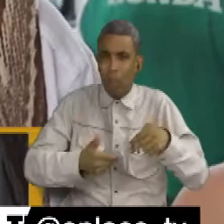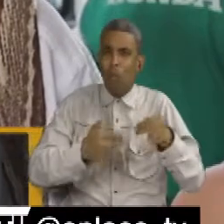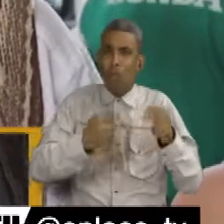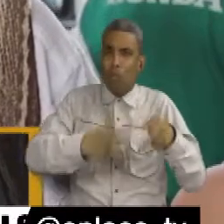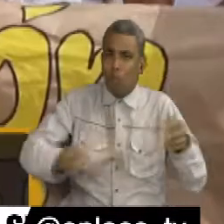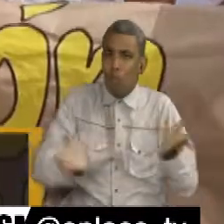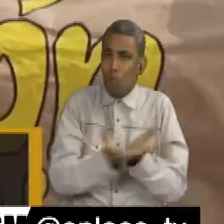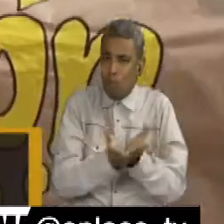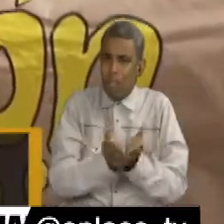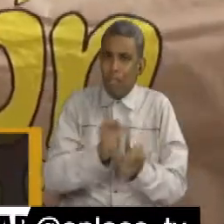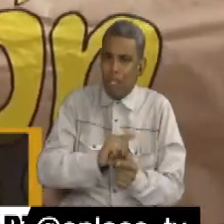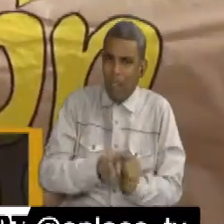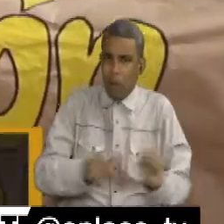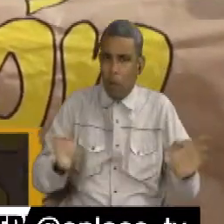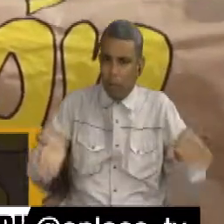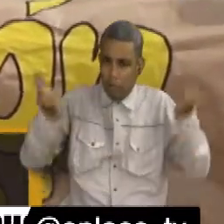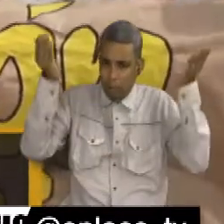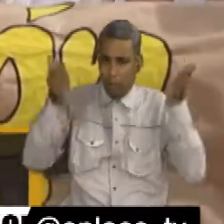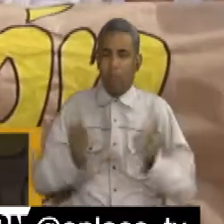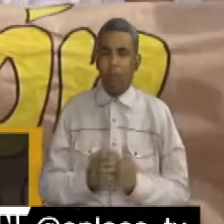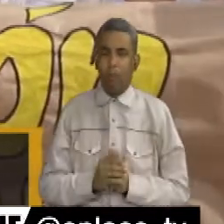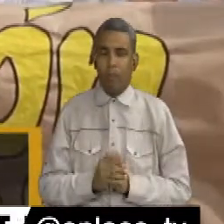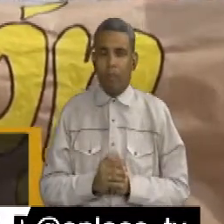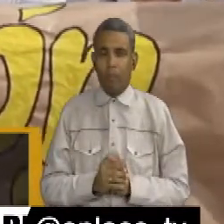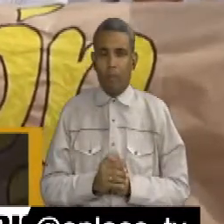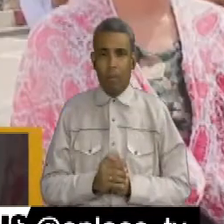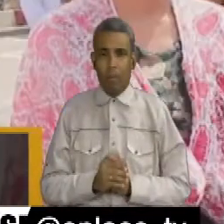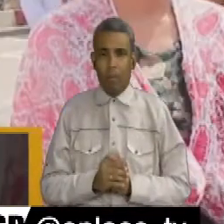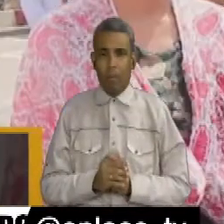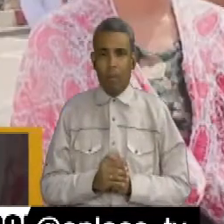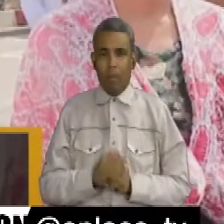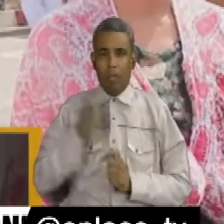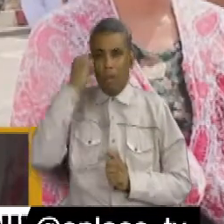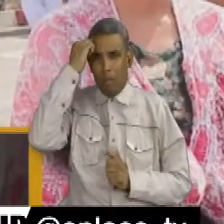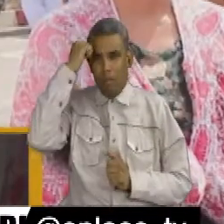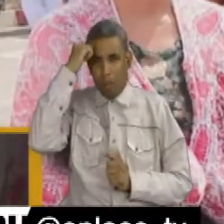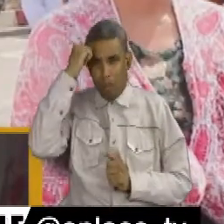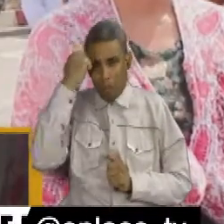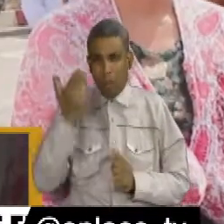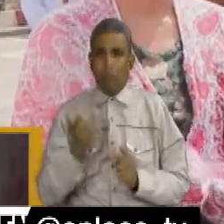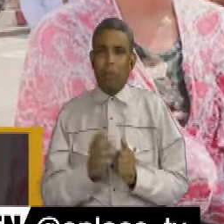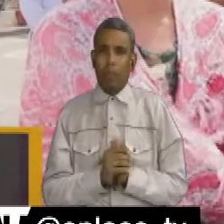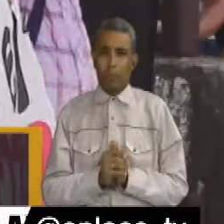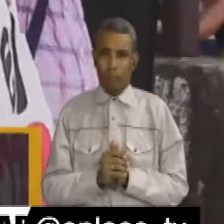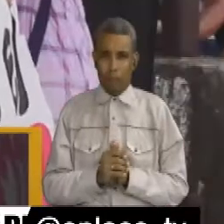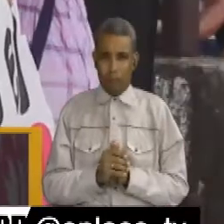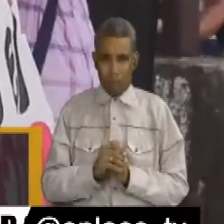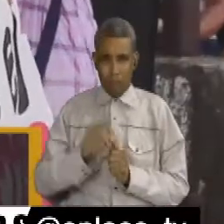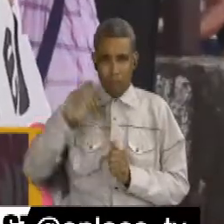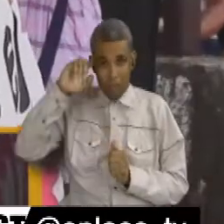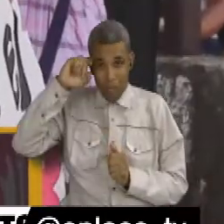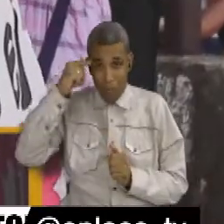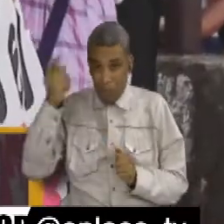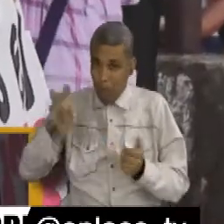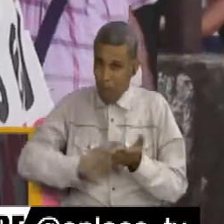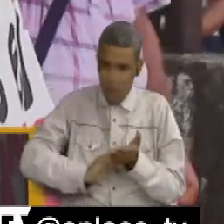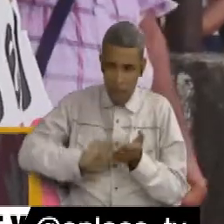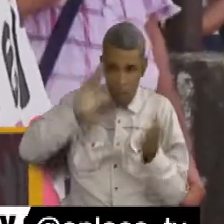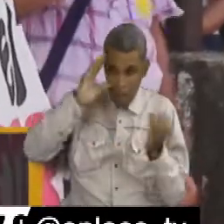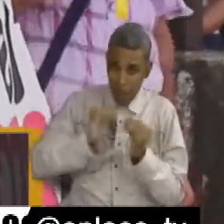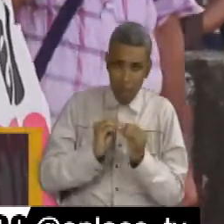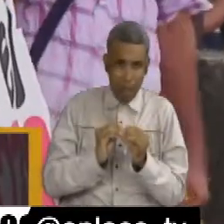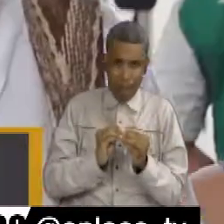y en Colombia, ¿no? Las negociaciones de las últimas horas entre profesores y representantes del gobierno nacional aún no han arrojado